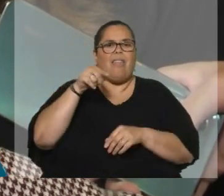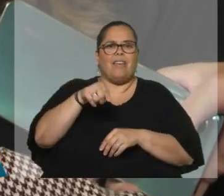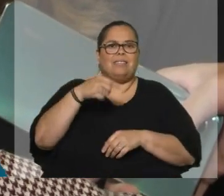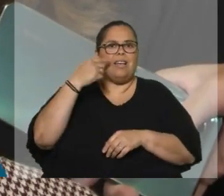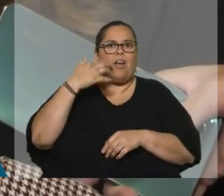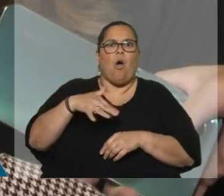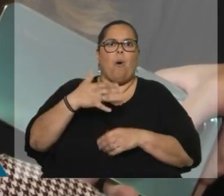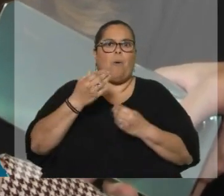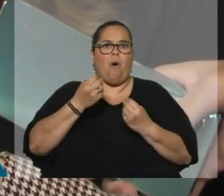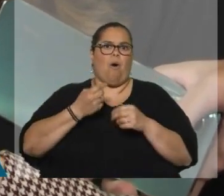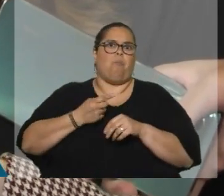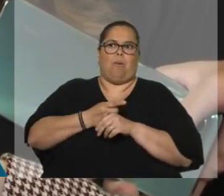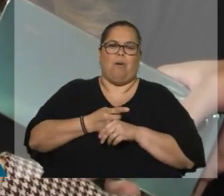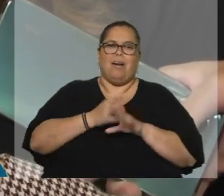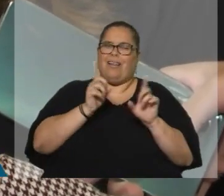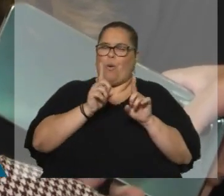an